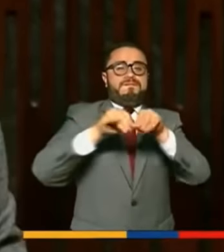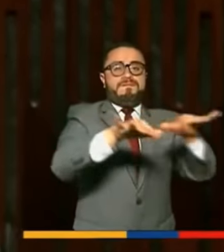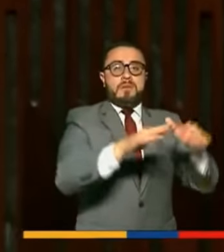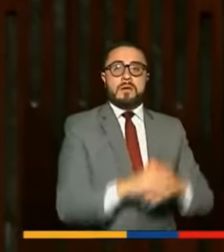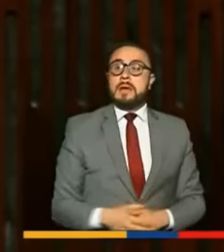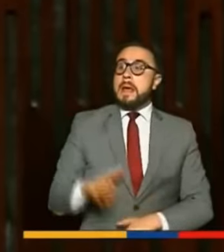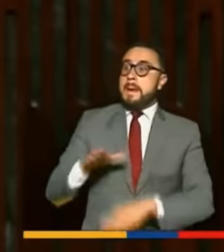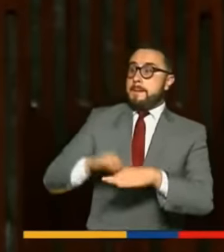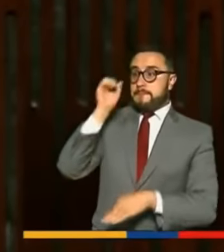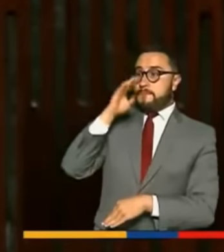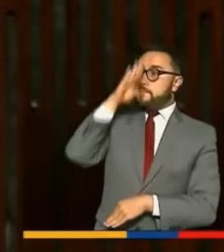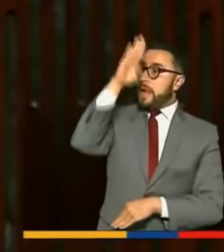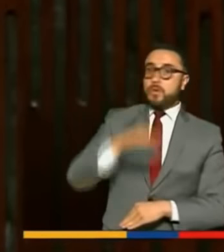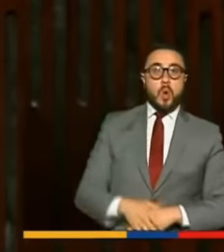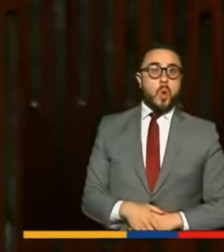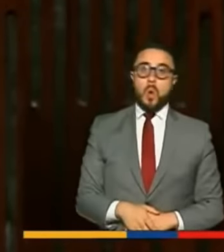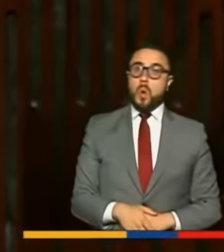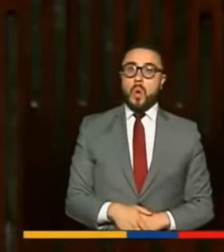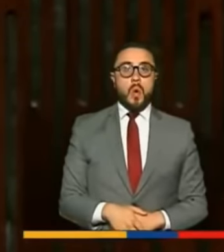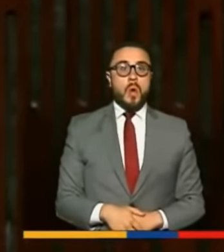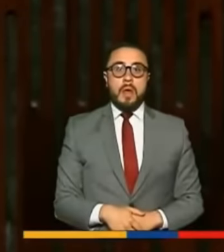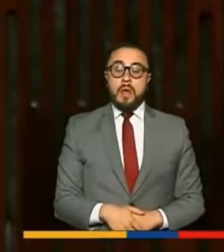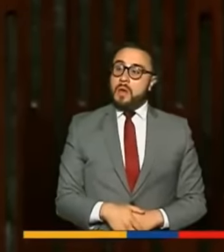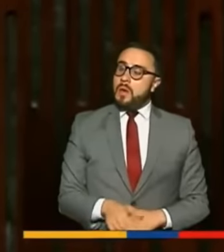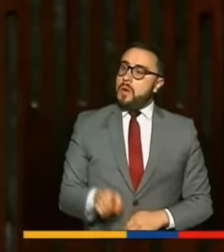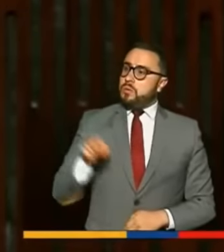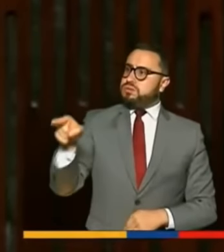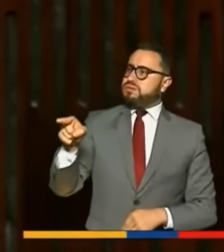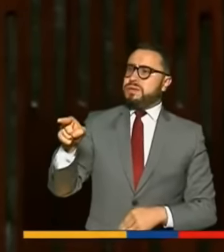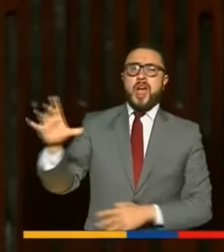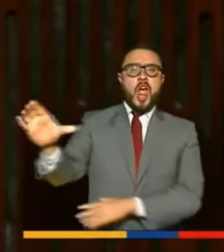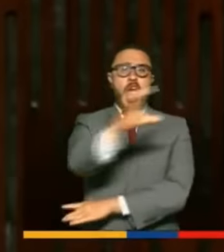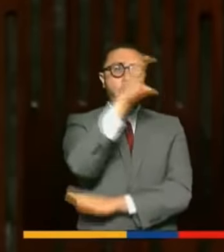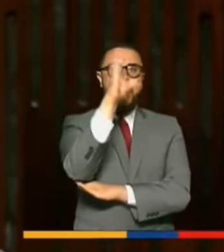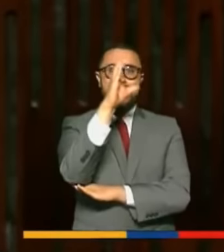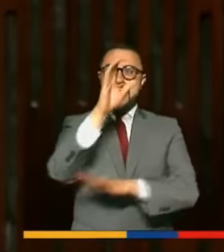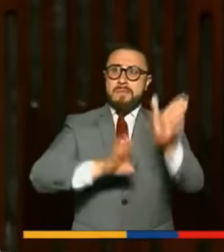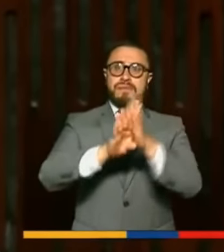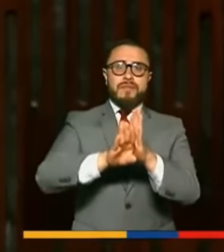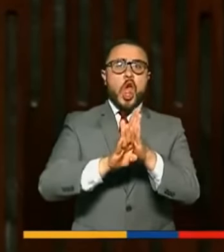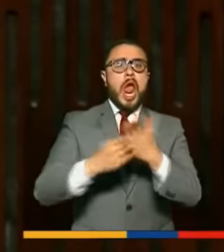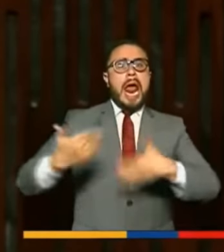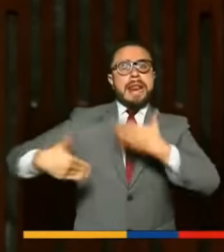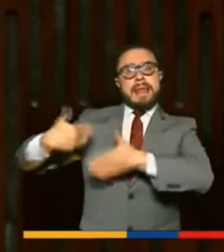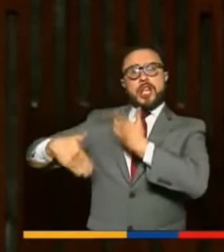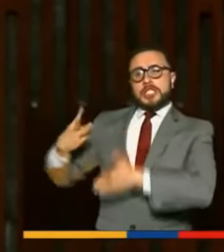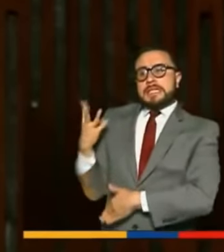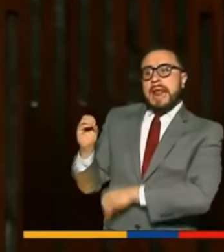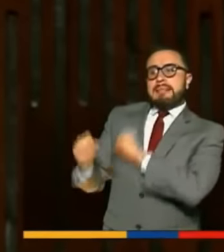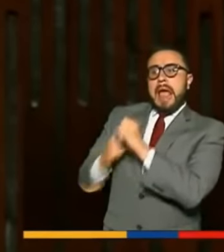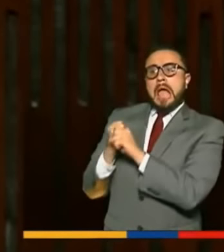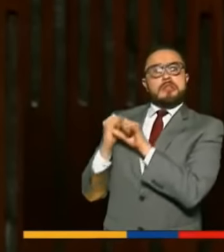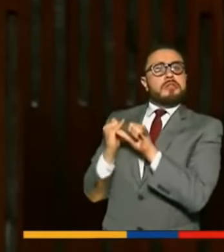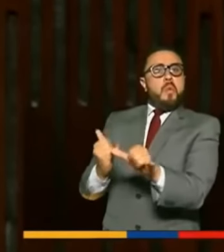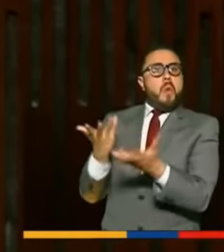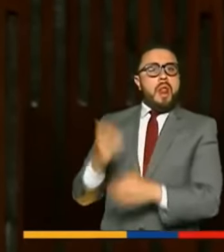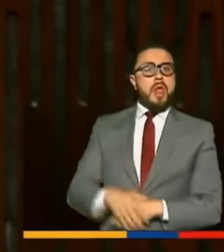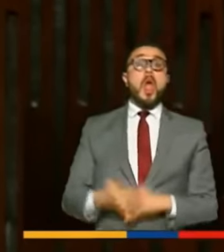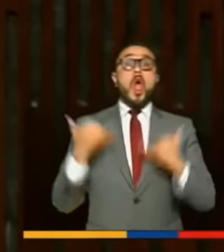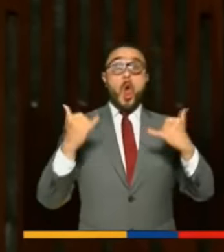Señor Petro, definitivamente usted ha hecho que Colombia retroceda 30 años. Hoy somos potencia, pero